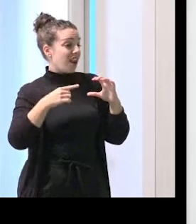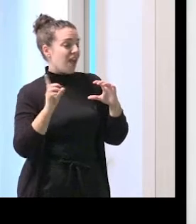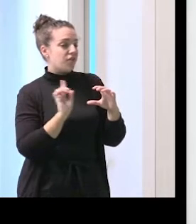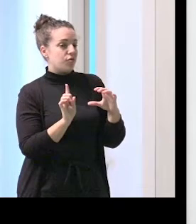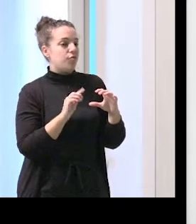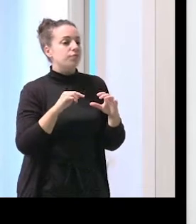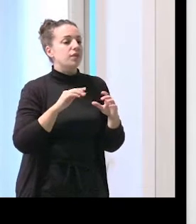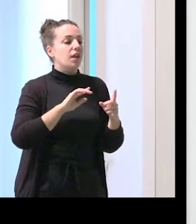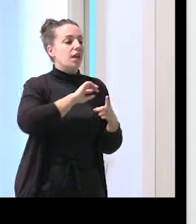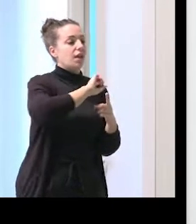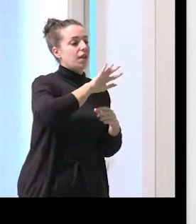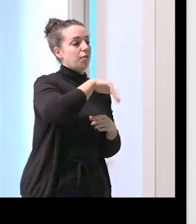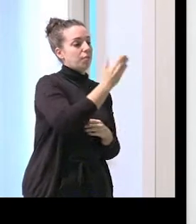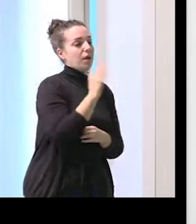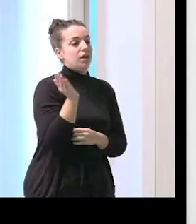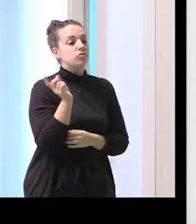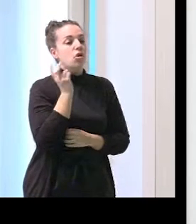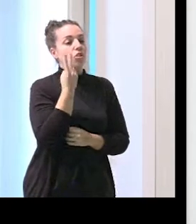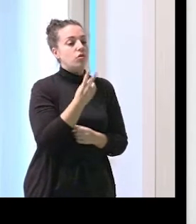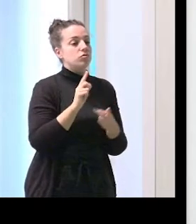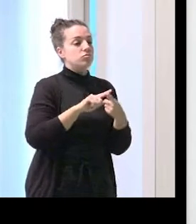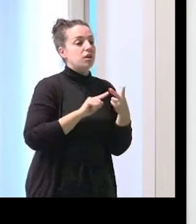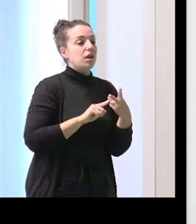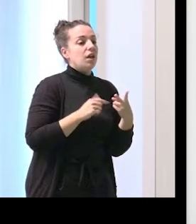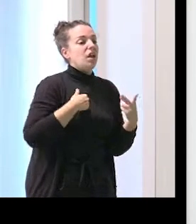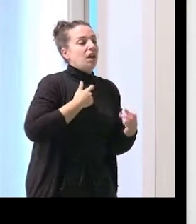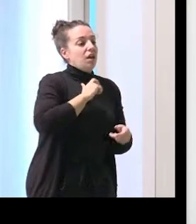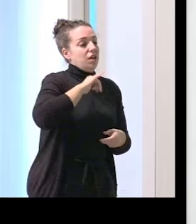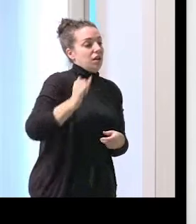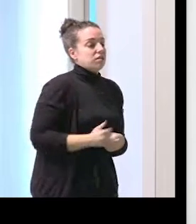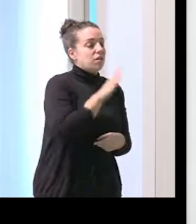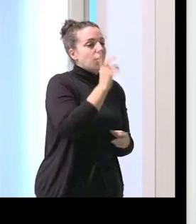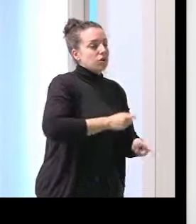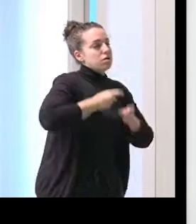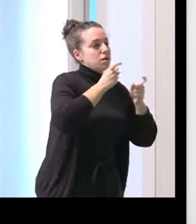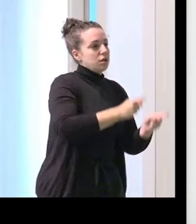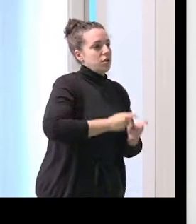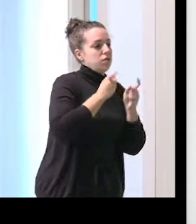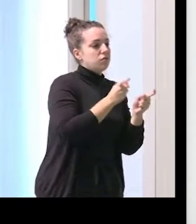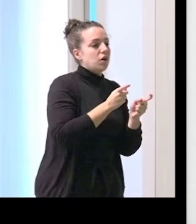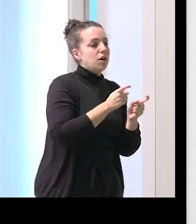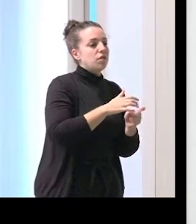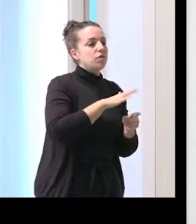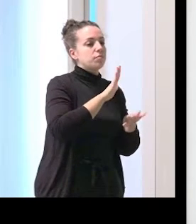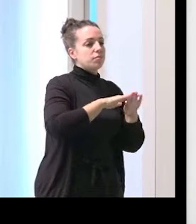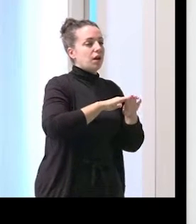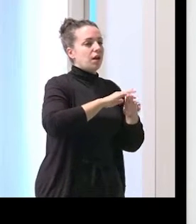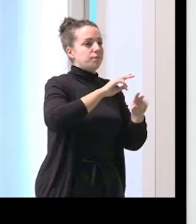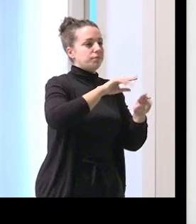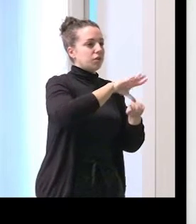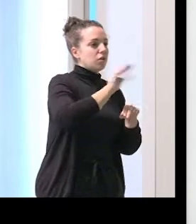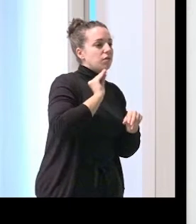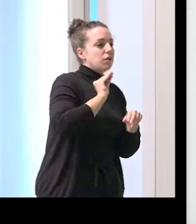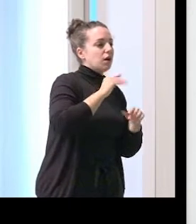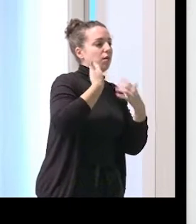tipos de impacto experimentan mayor fatiga debido al esfuerzo cognitivo adicional dedicado a detectar, decodificar, procesar y comprender,